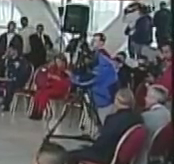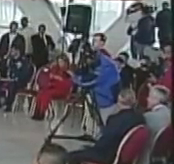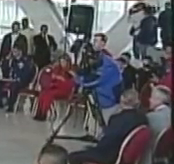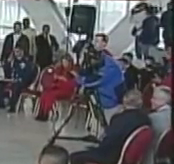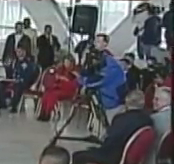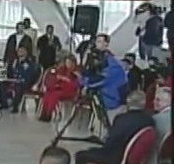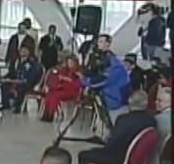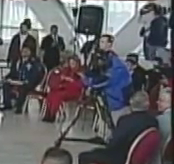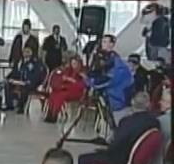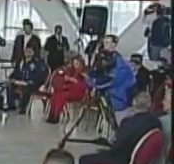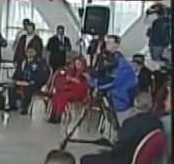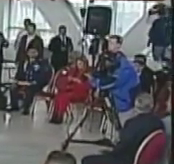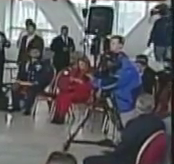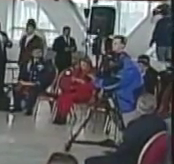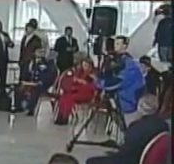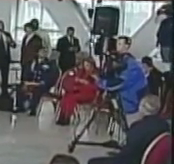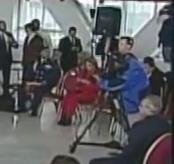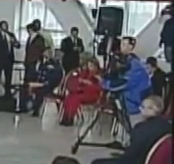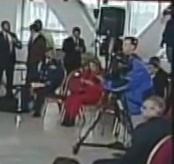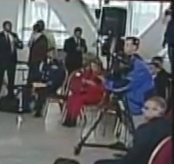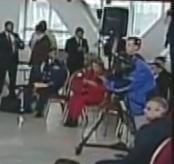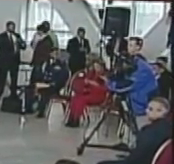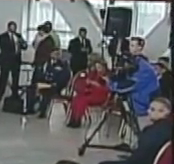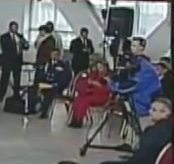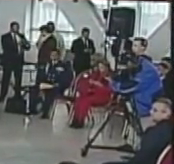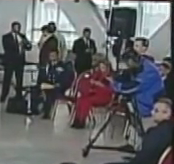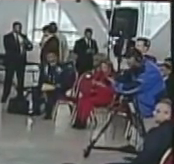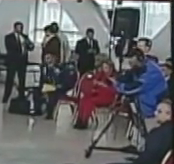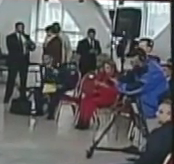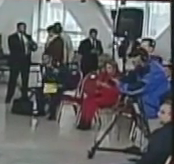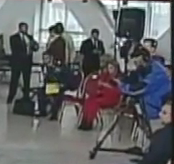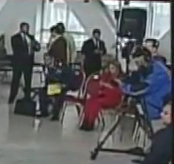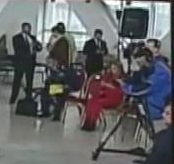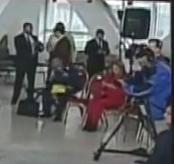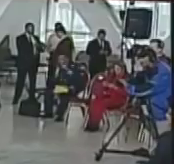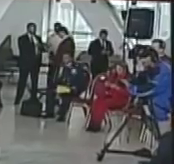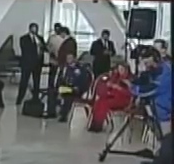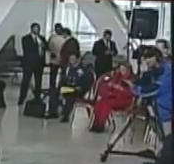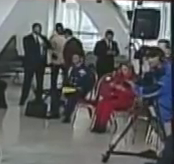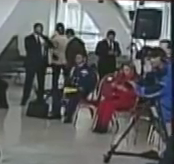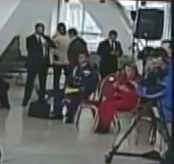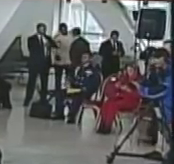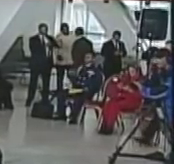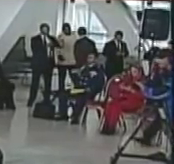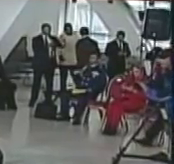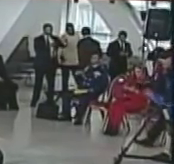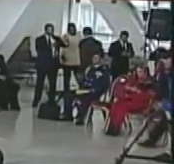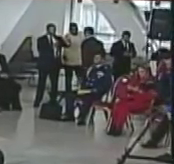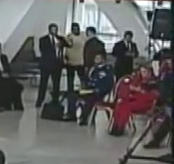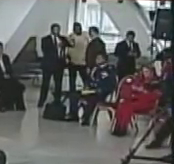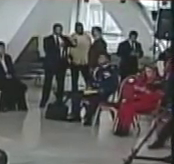Marlenis Contrera, ministra del Poder Popular para el Turismo.